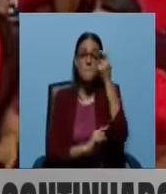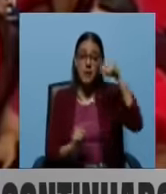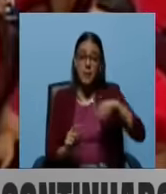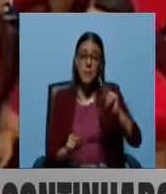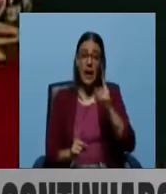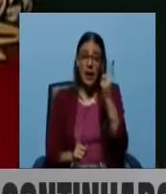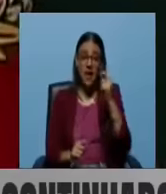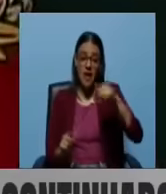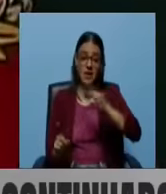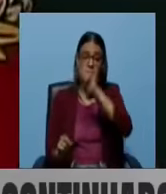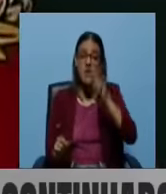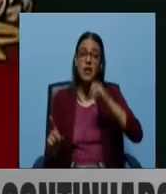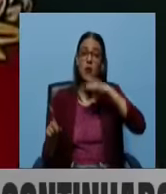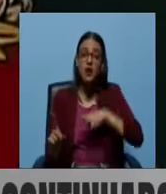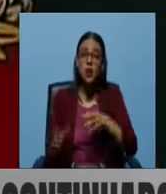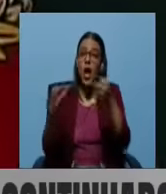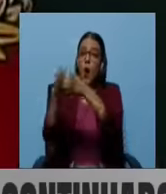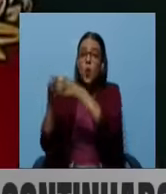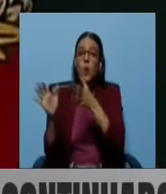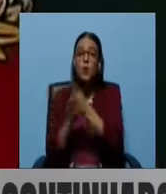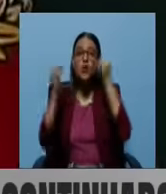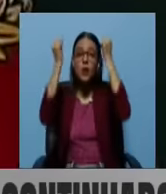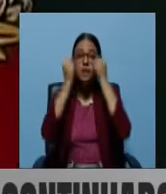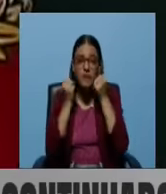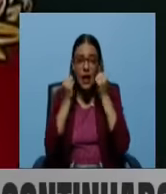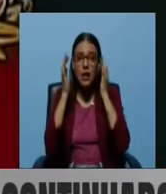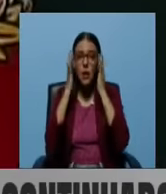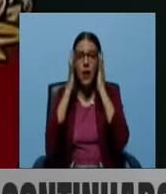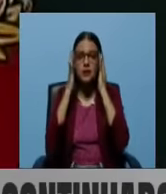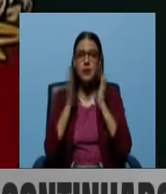Venezuela, grupos de delincuentes